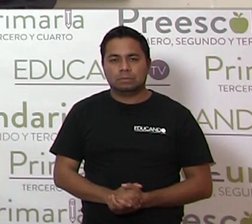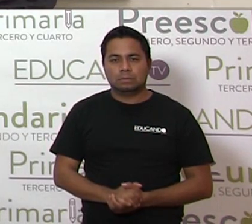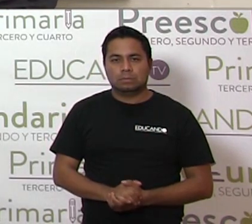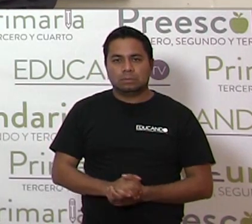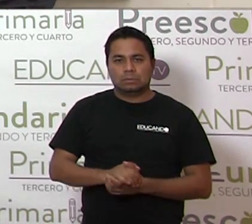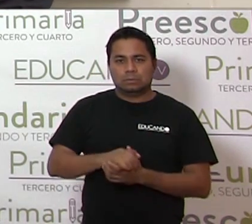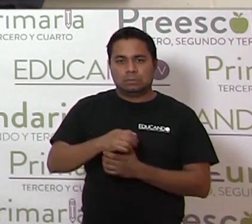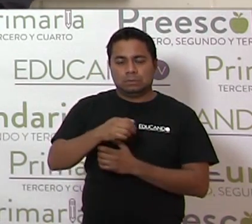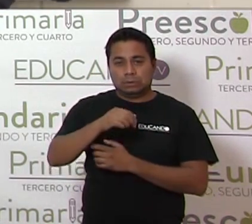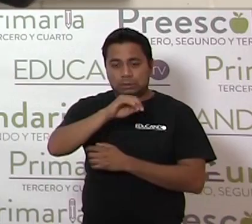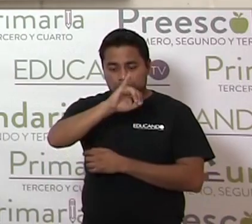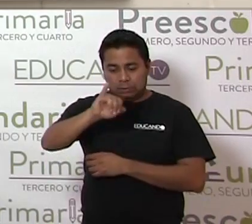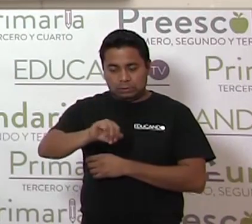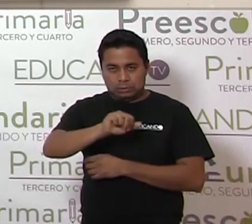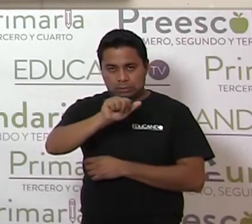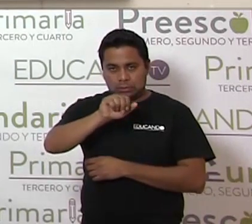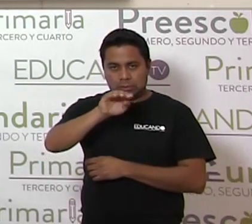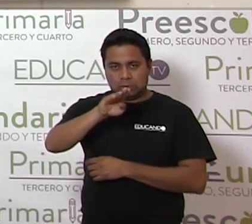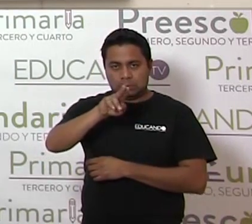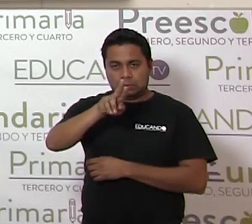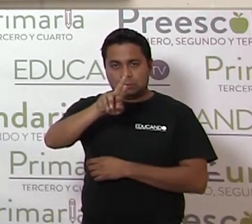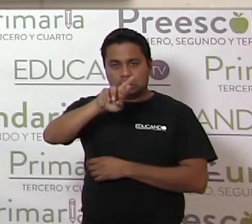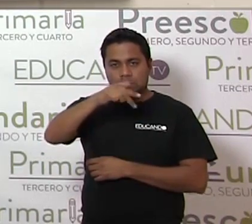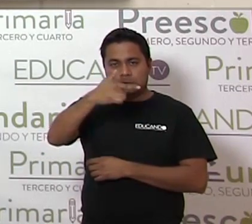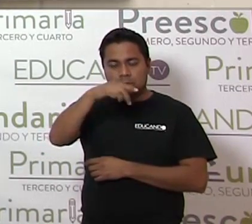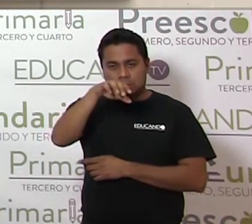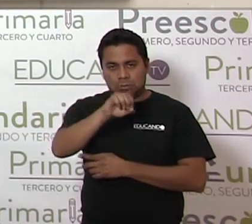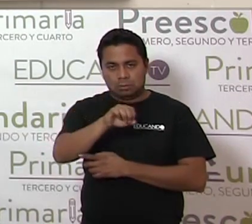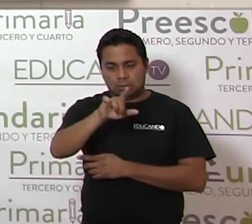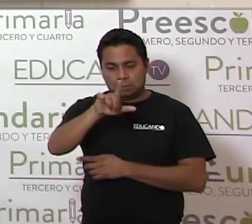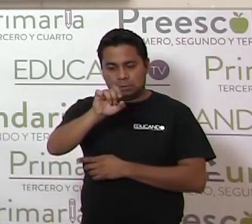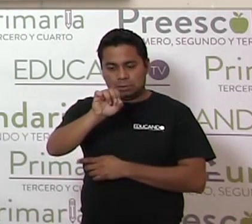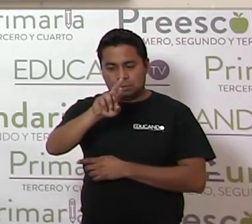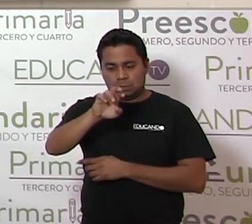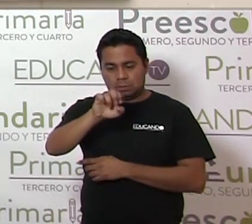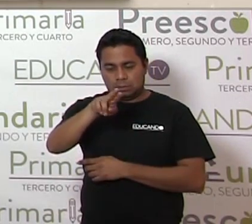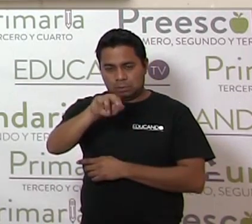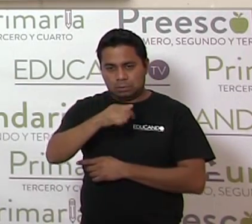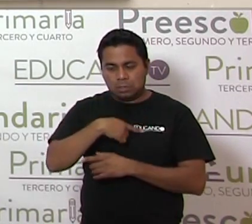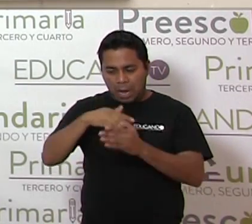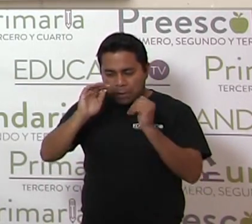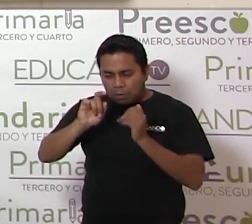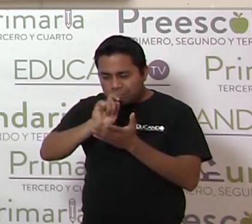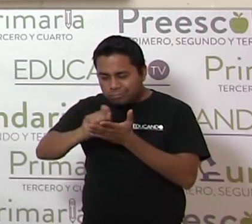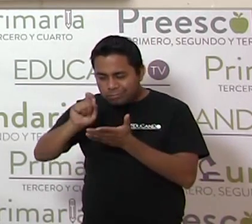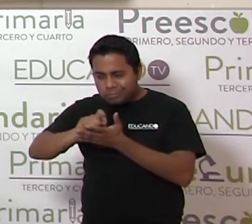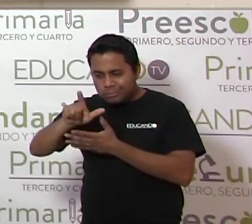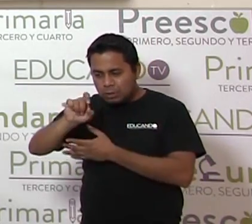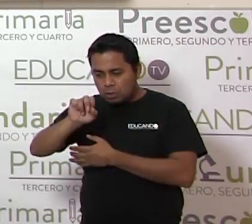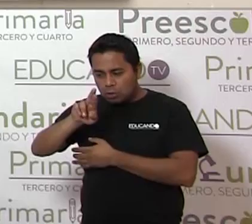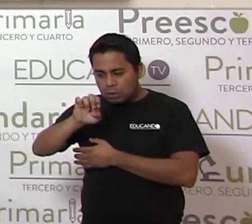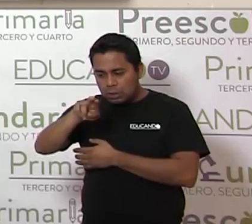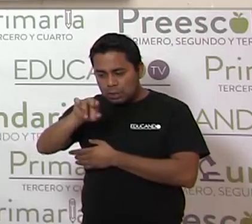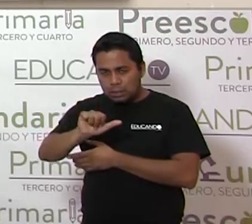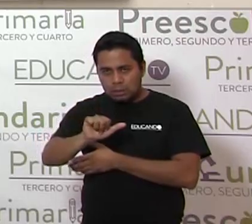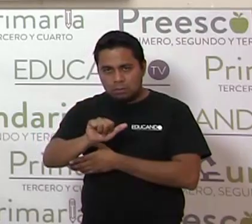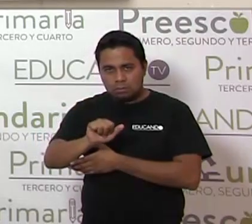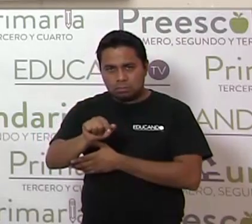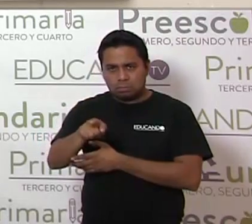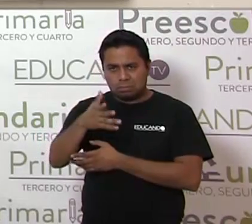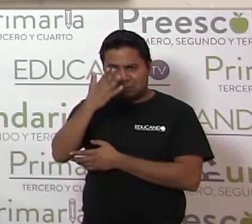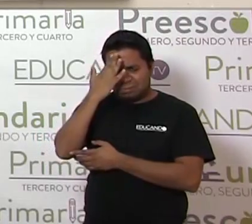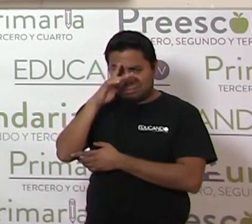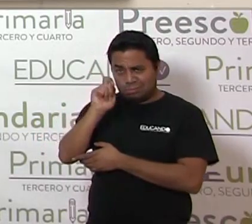Habsburgo, bien, Lorena, lo ponemos por acá. ¿Tú conoces a